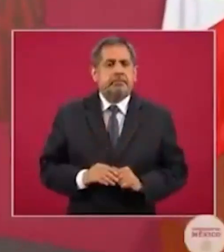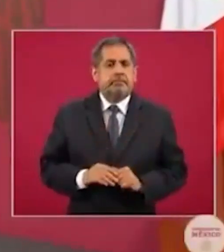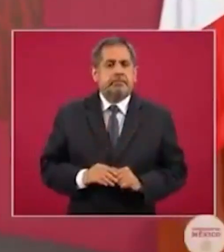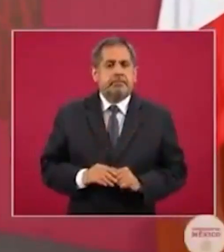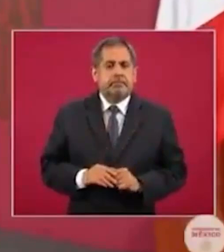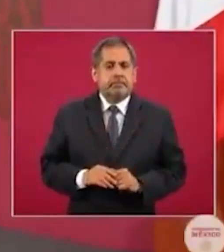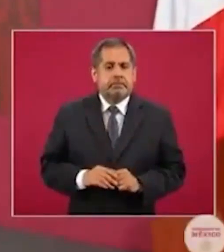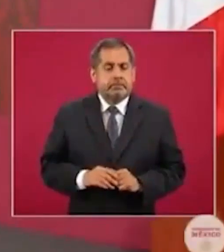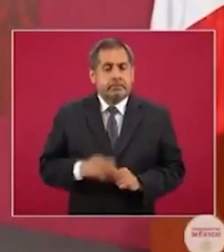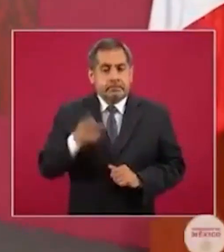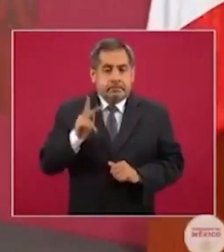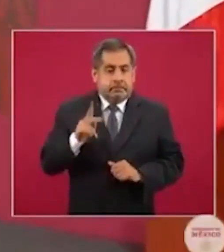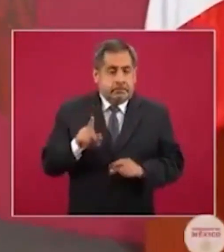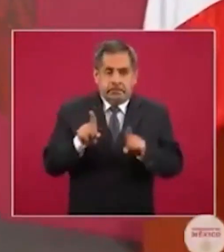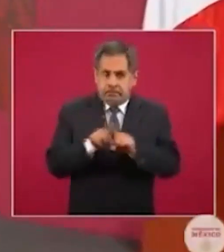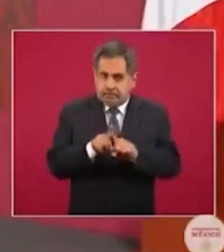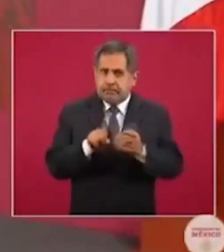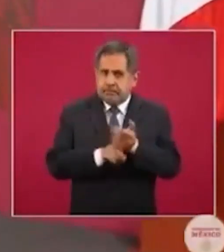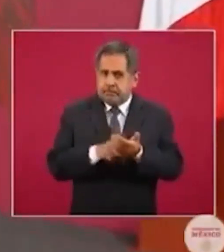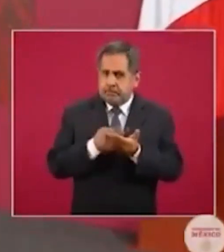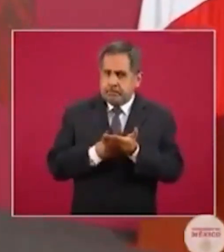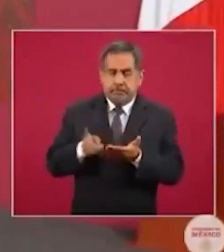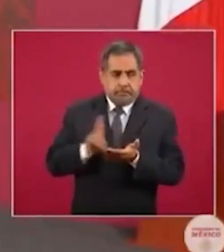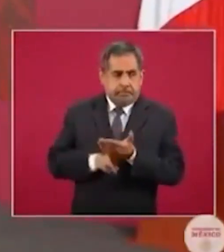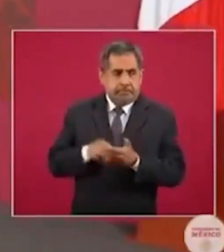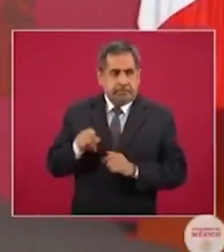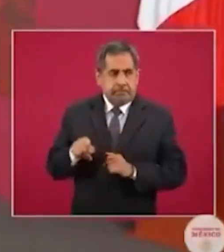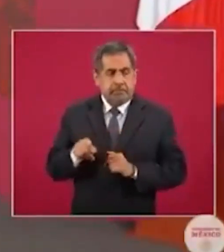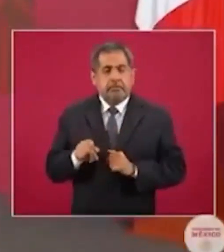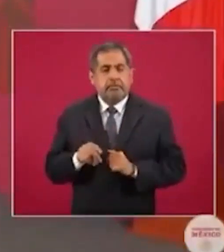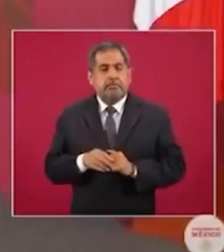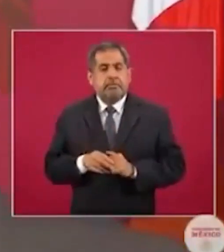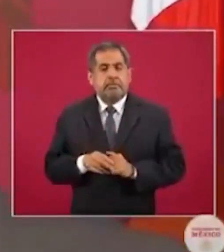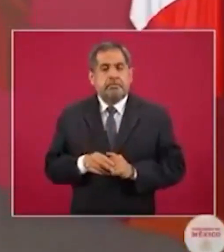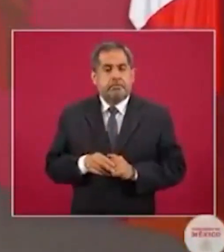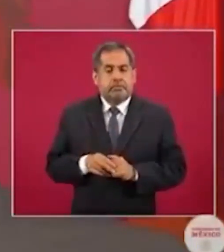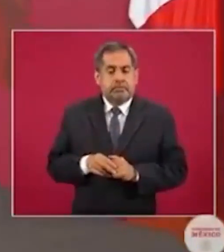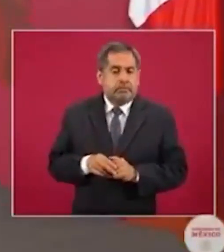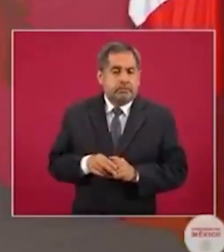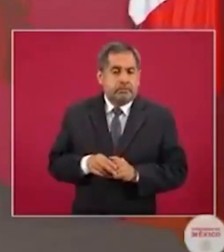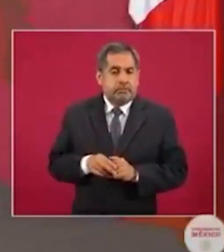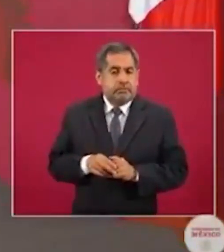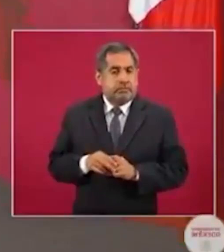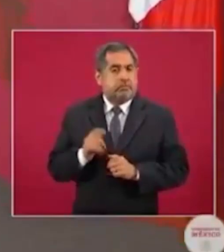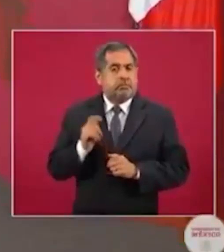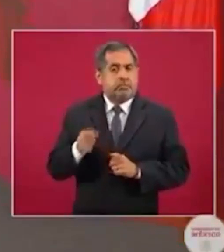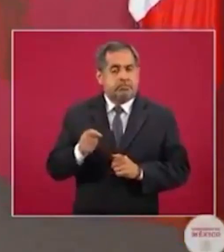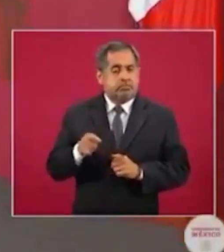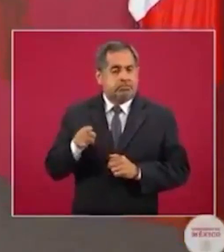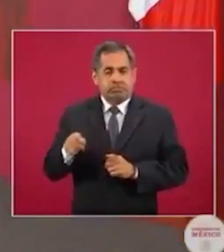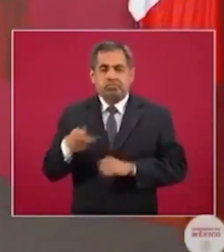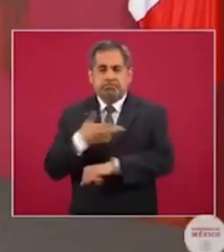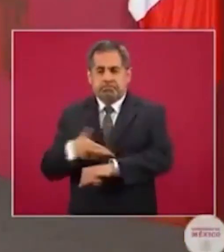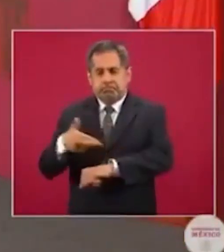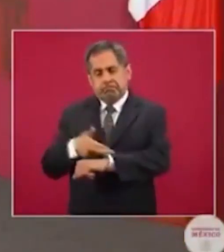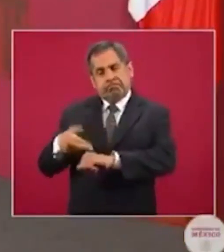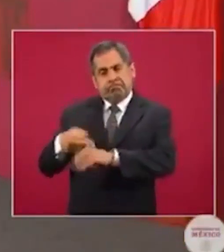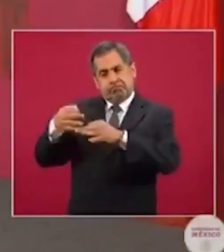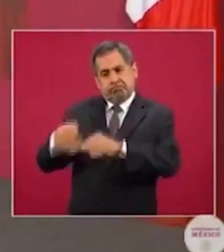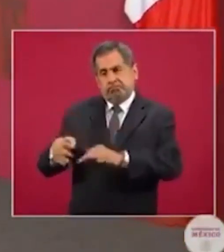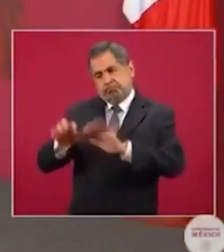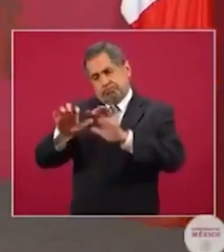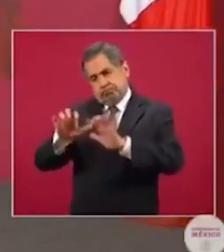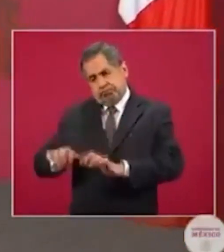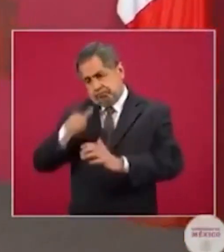México, Andrés Manuel López Obrador, reiteró que no hubo ningún acuerdo en lo oscurito en el caso Cienfuegos y que se equivocó la agencia